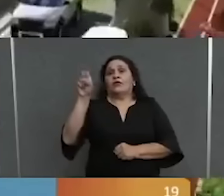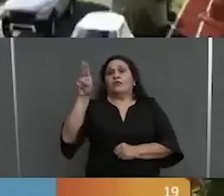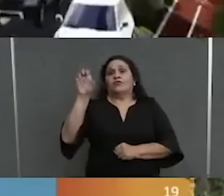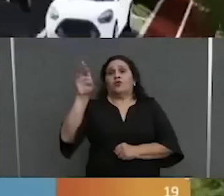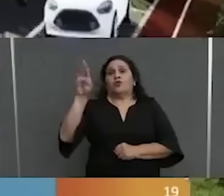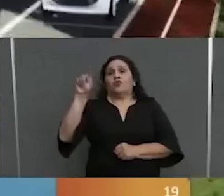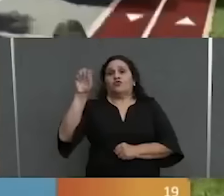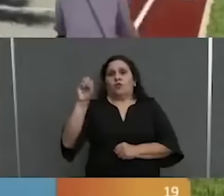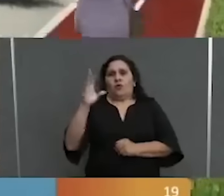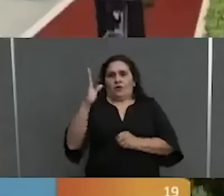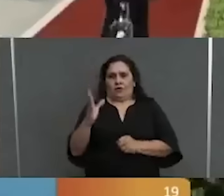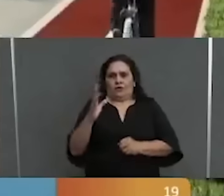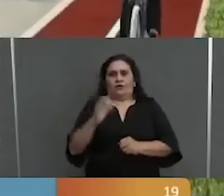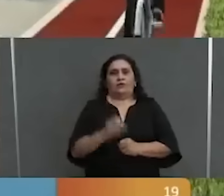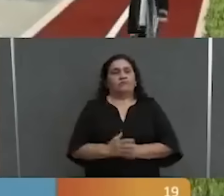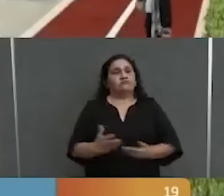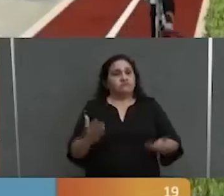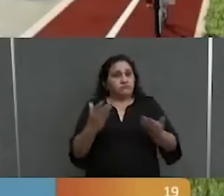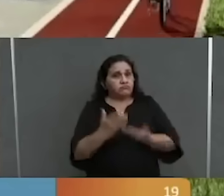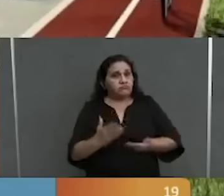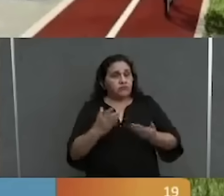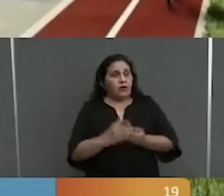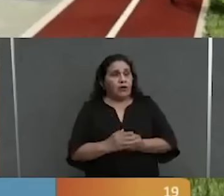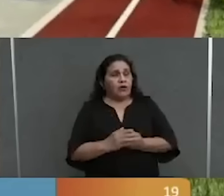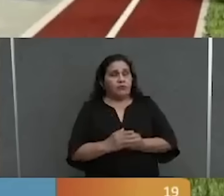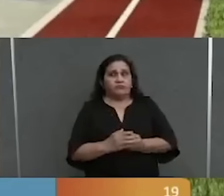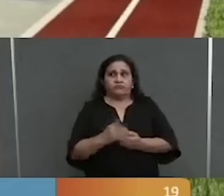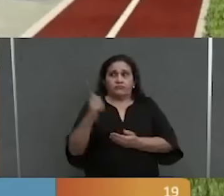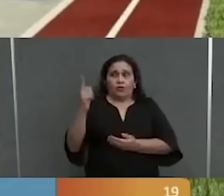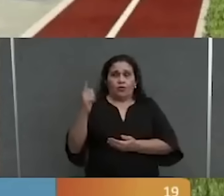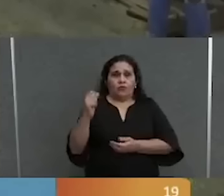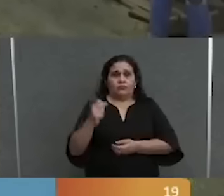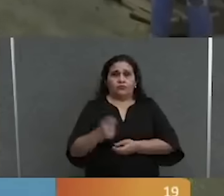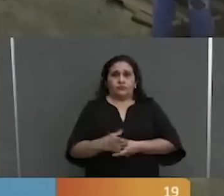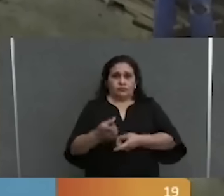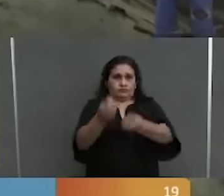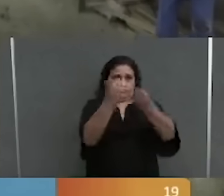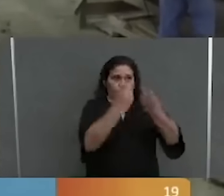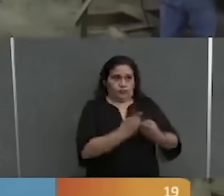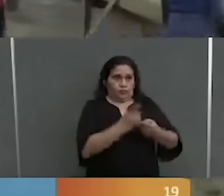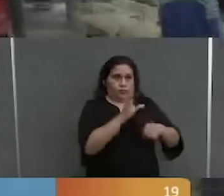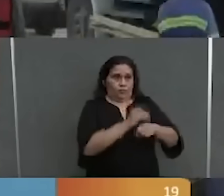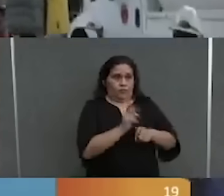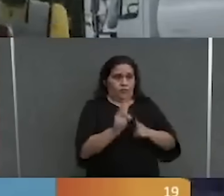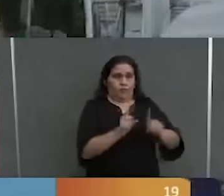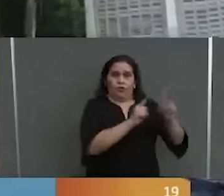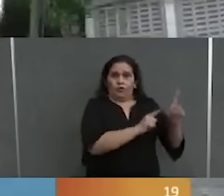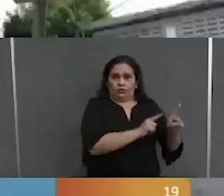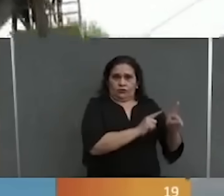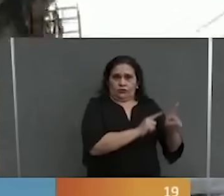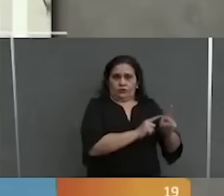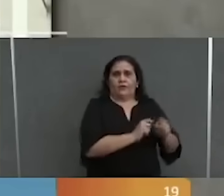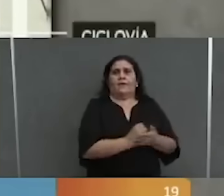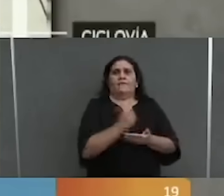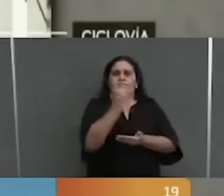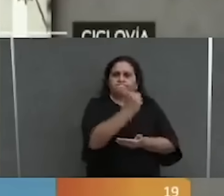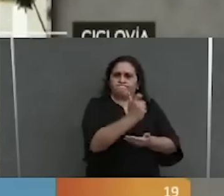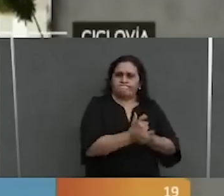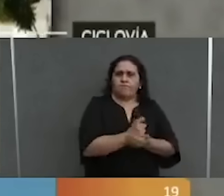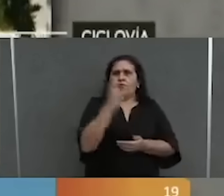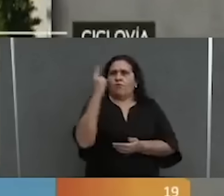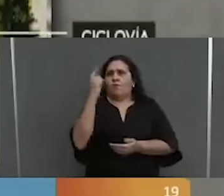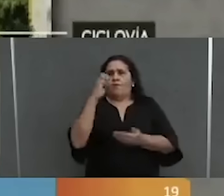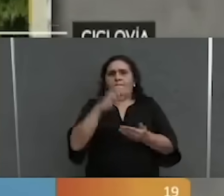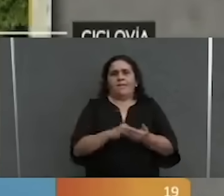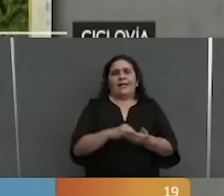que se está haciendo a través de una concesión estatal donde la iniciativa privada está invirtiendo 1.500 millones de pesos. ¿Esto